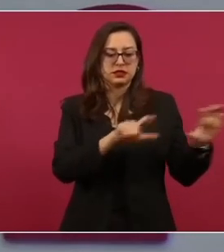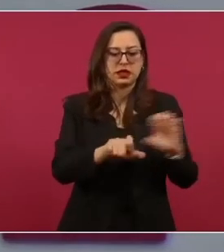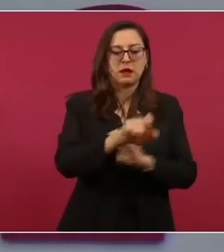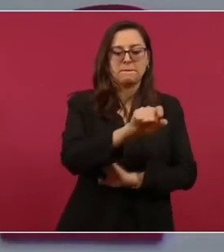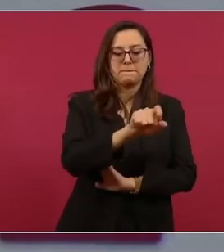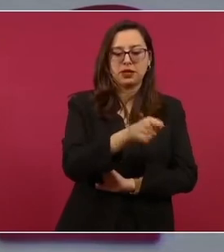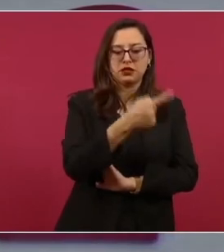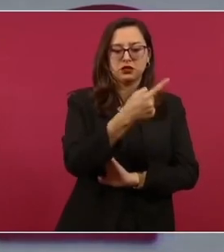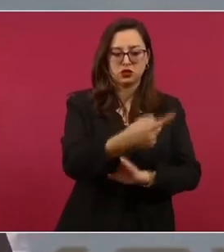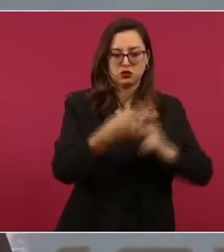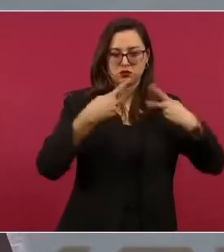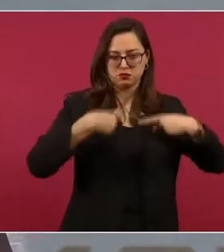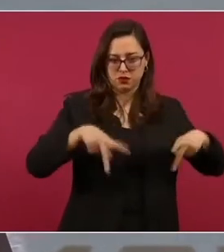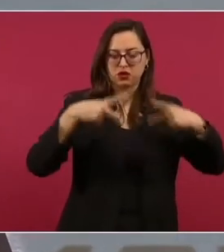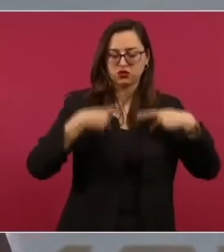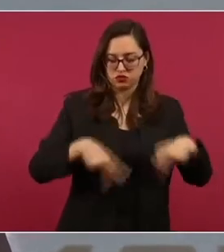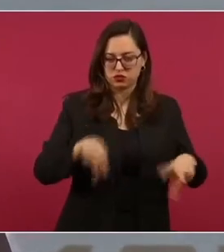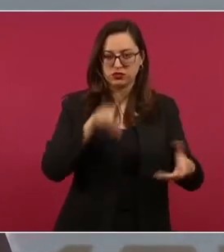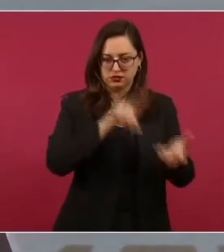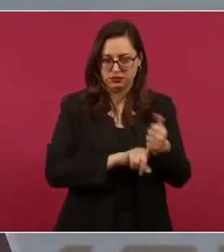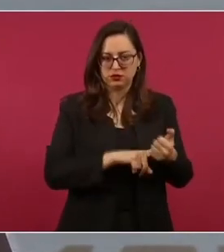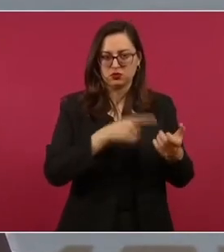52.319.721 derechohabientes.